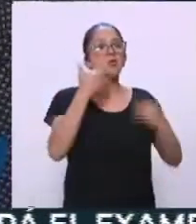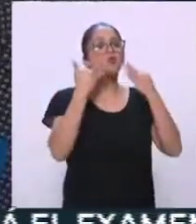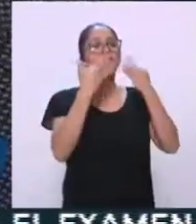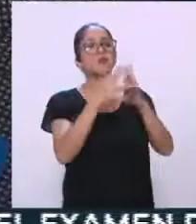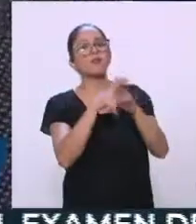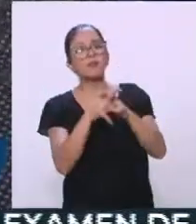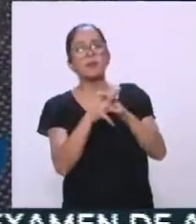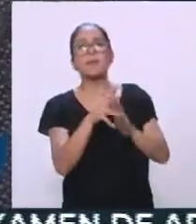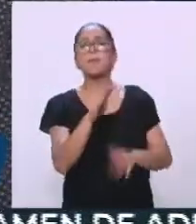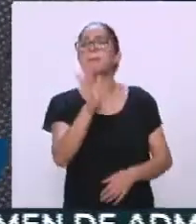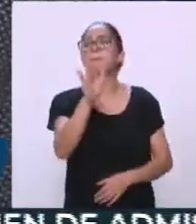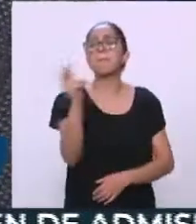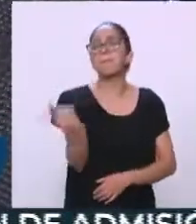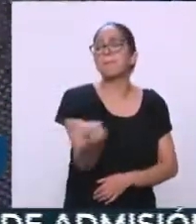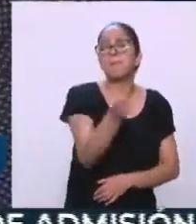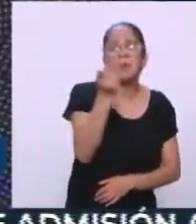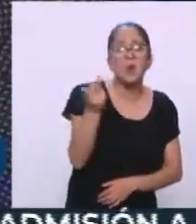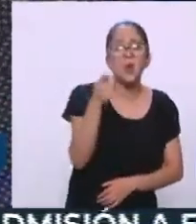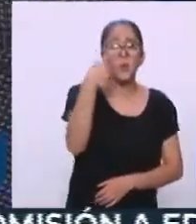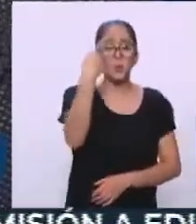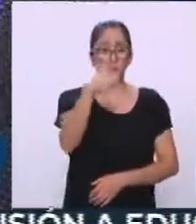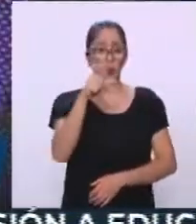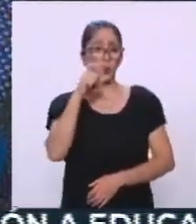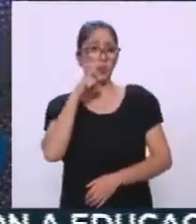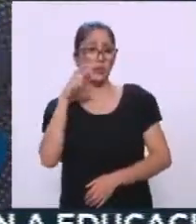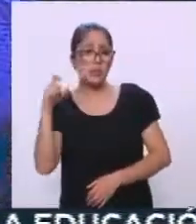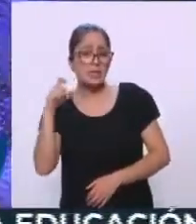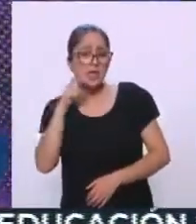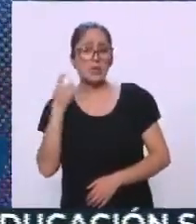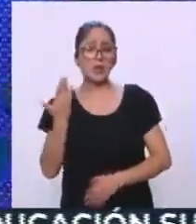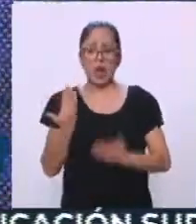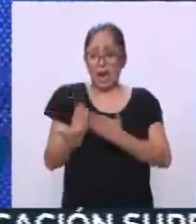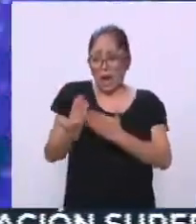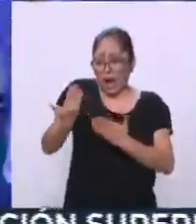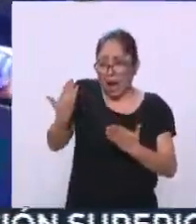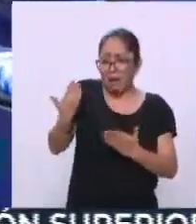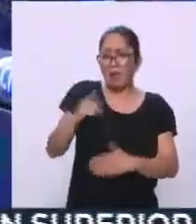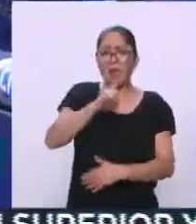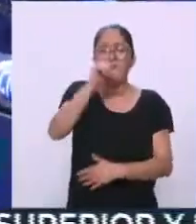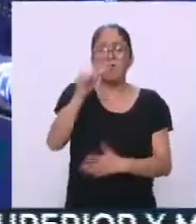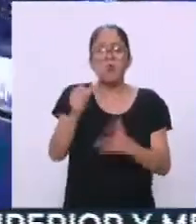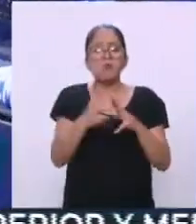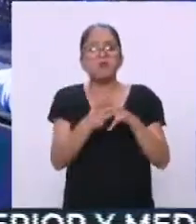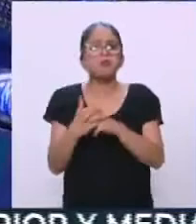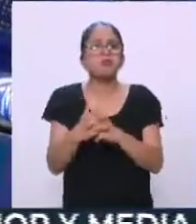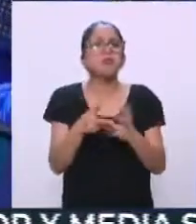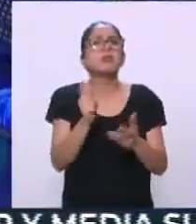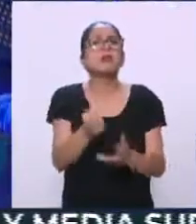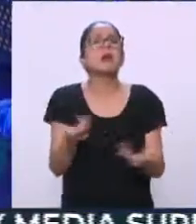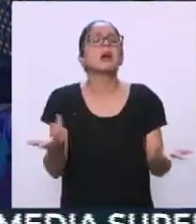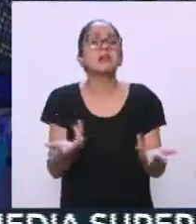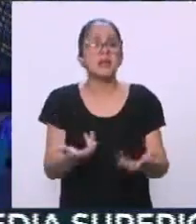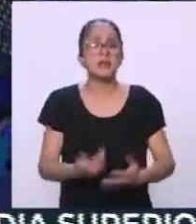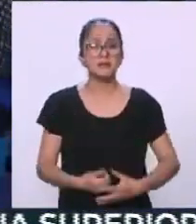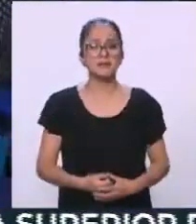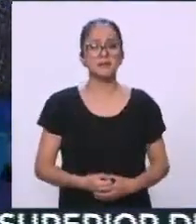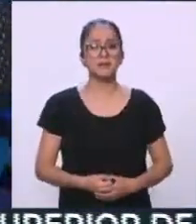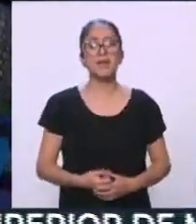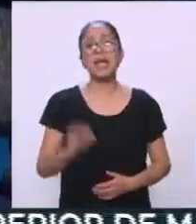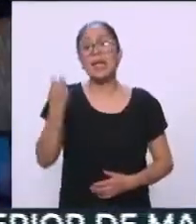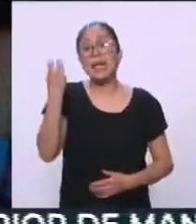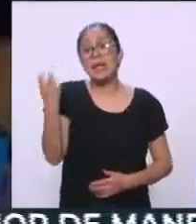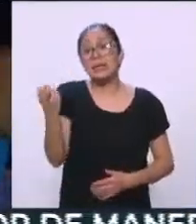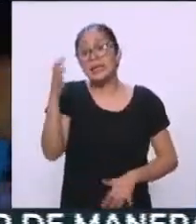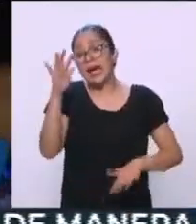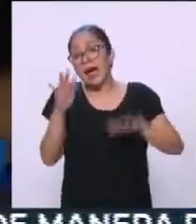¿qué también te queda antes de una lucha, después de la lucha? ¿Ay, cómo está la cosa? Mira, esto es un albur, hay veces que nos funciona